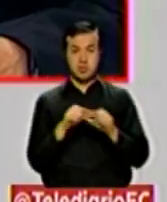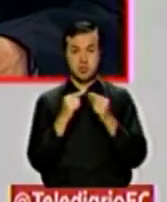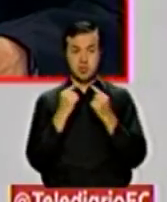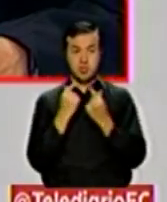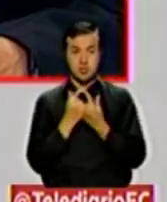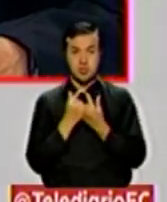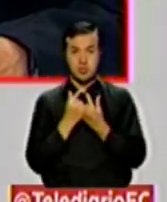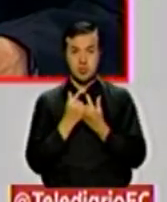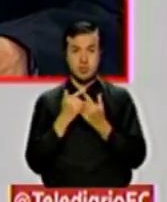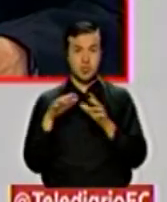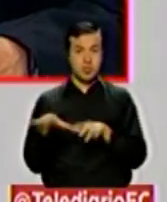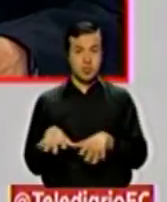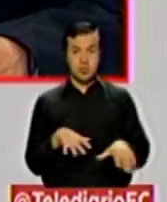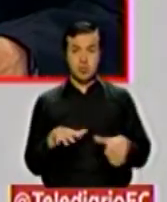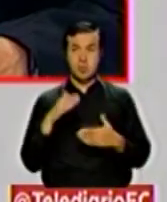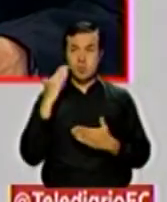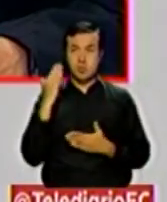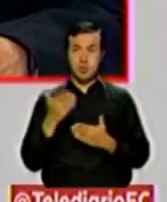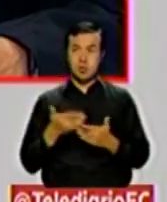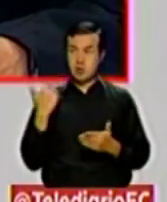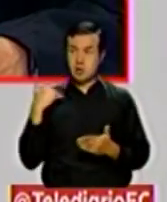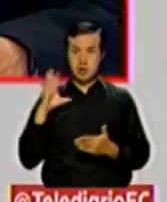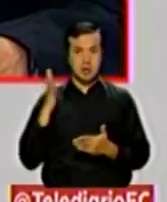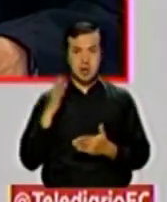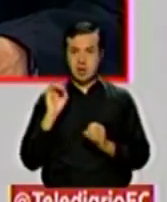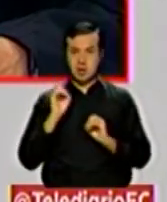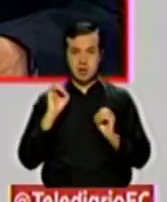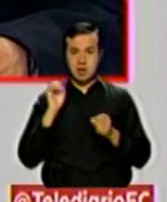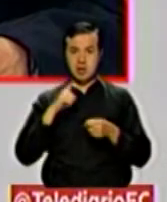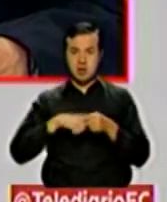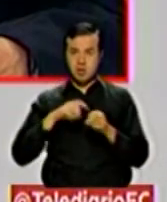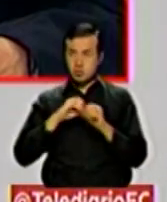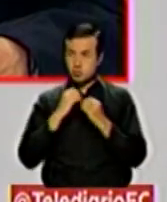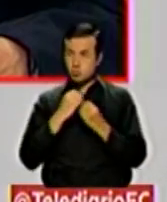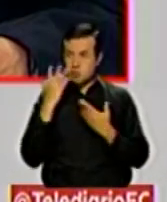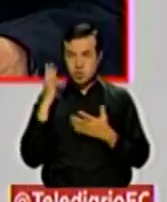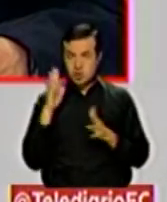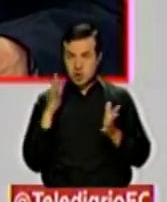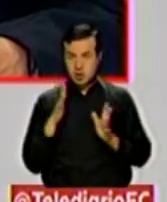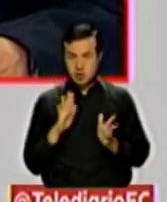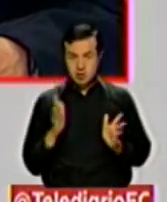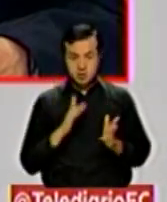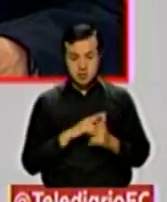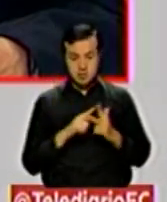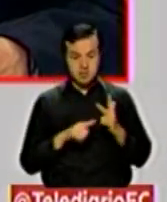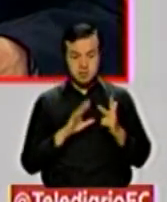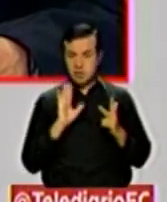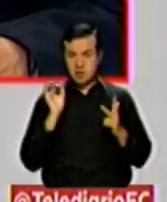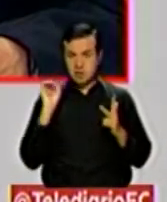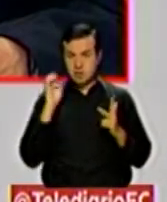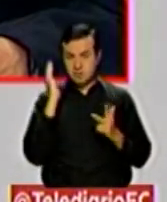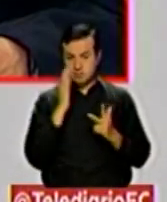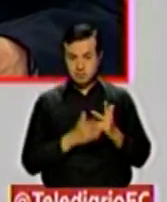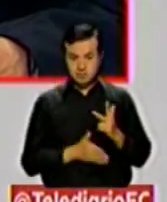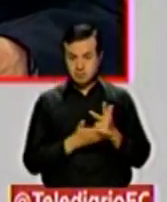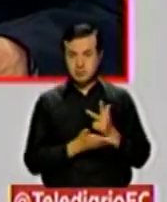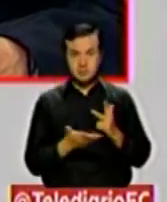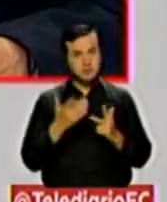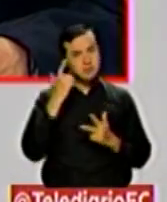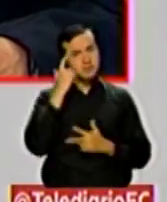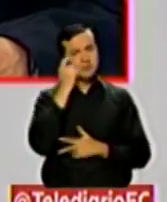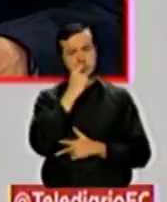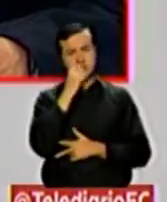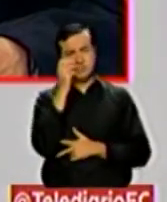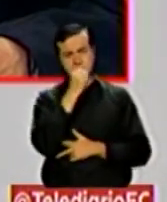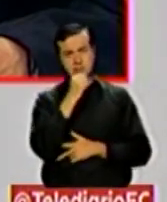una actividad o un antecedente de militancia política activa. Y esto merece una